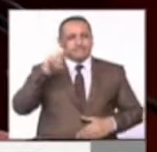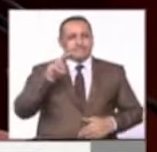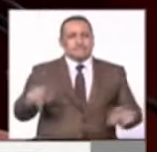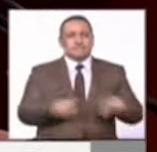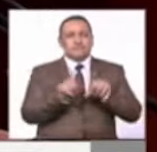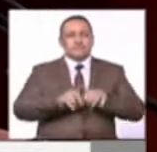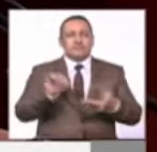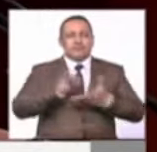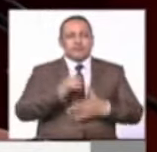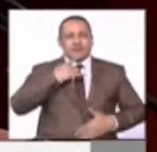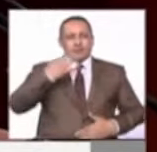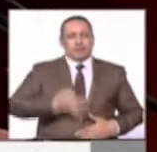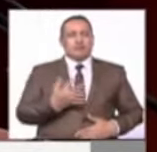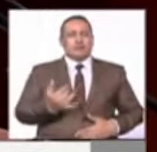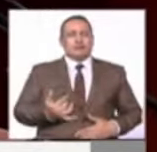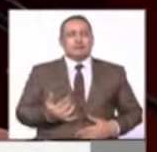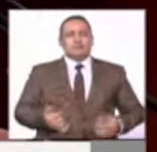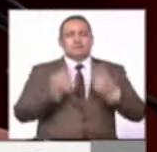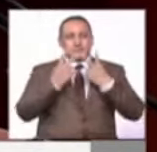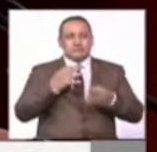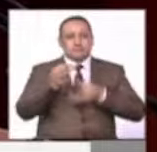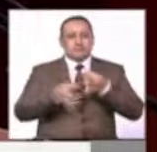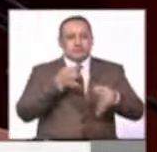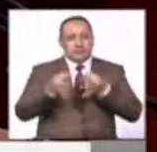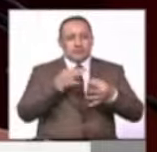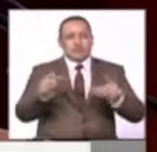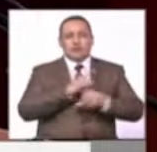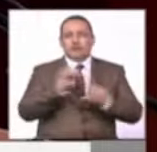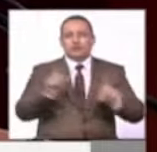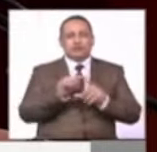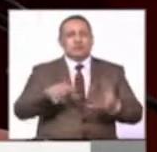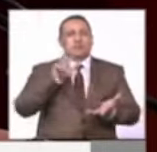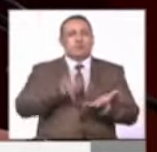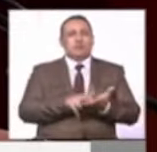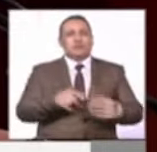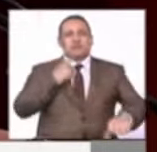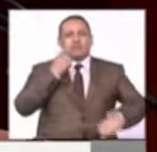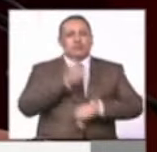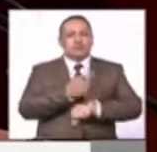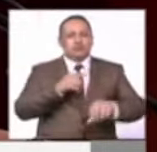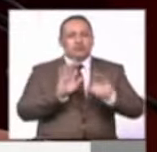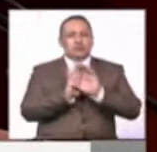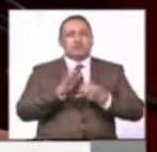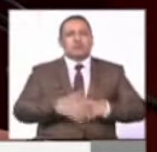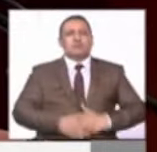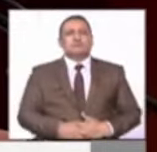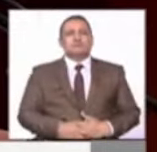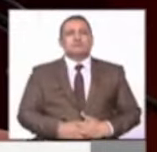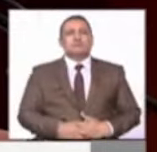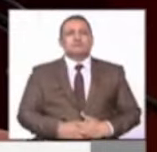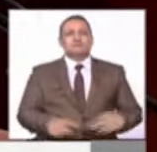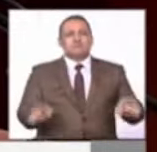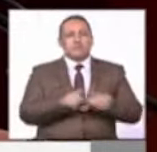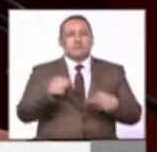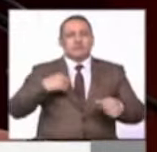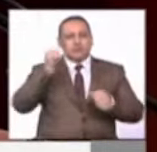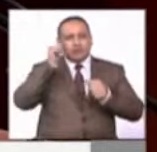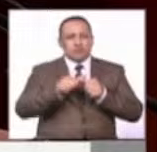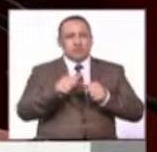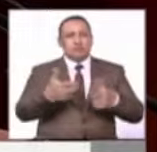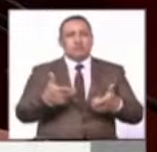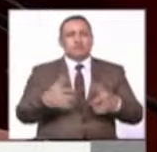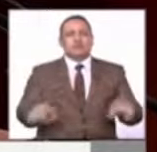que Sencillamente justifican que no se apruebe esta acusación constitucional recordemos